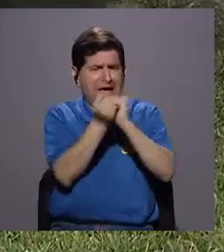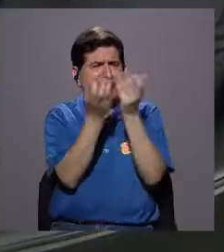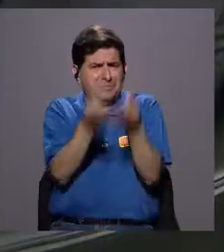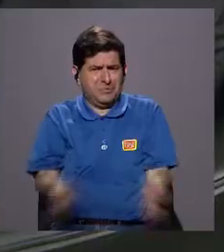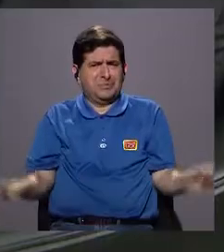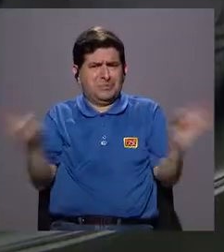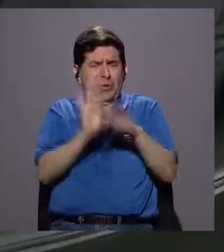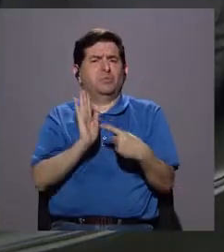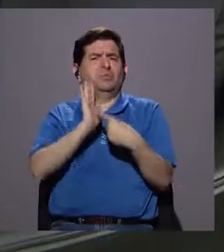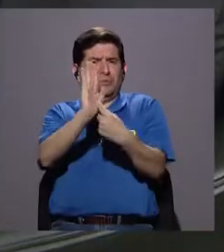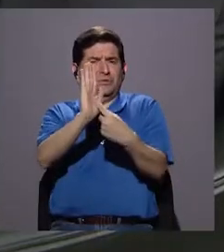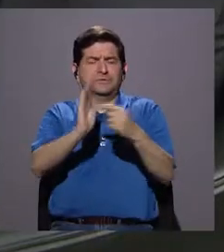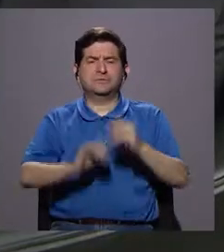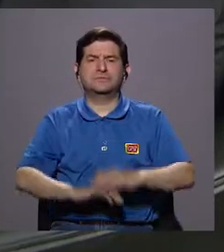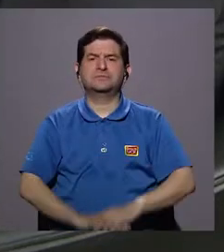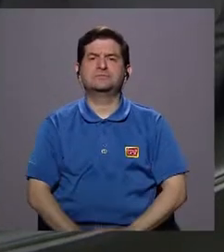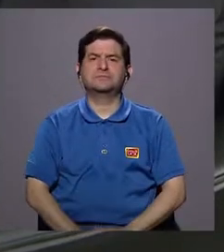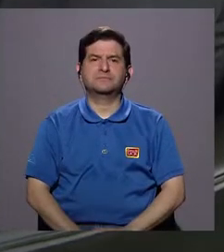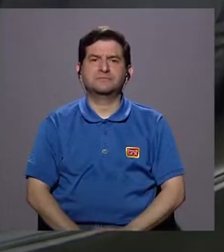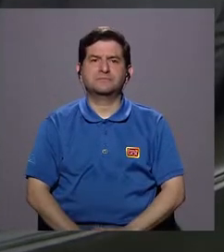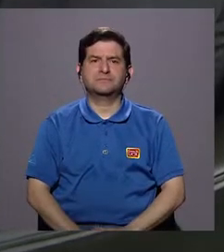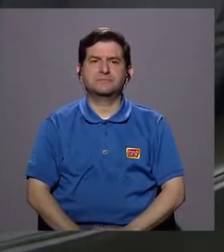marcan. ¿Cuáles son